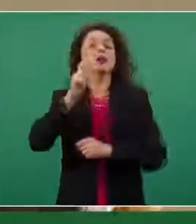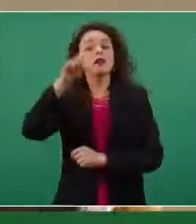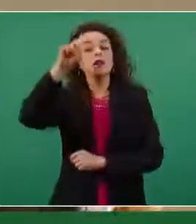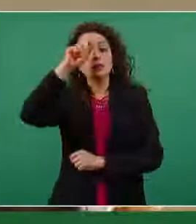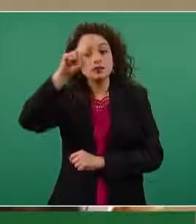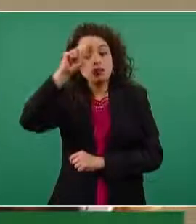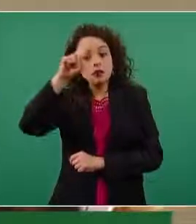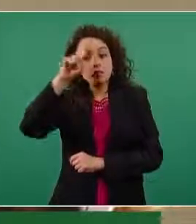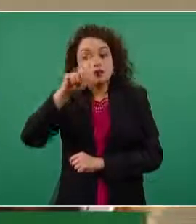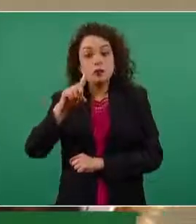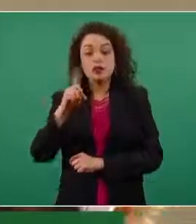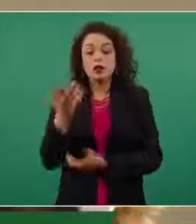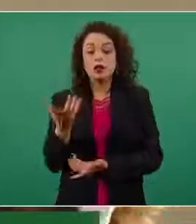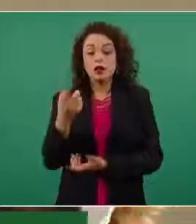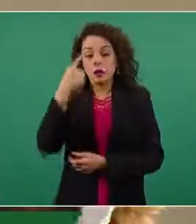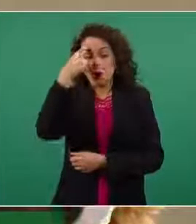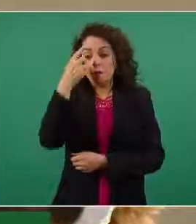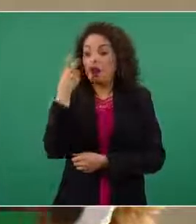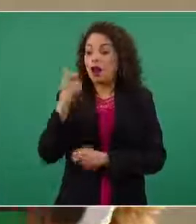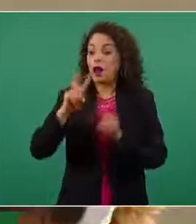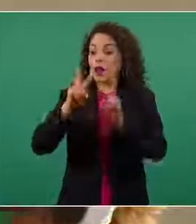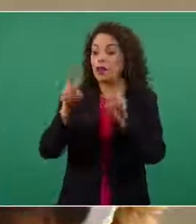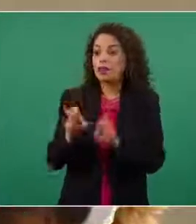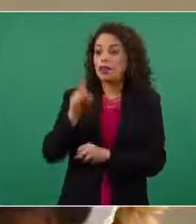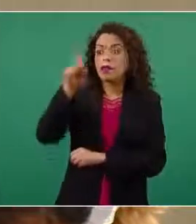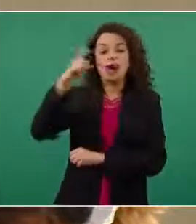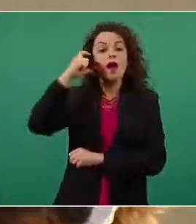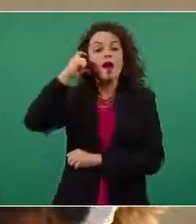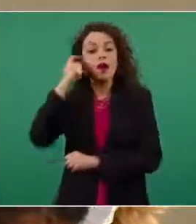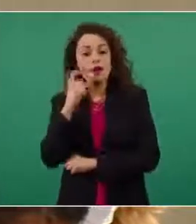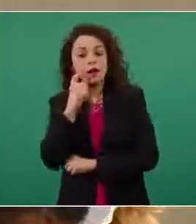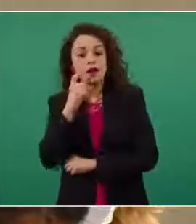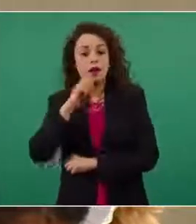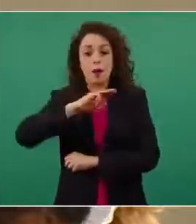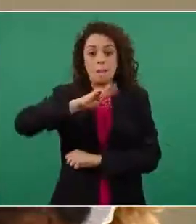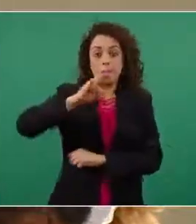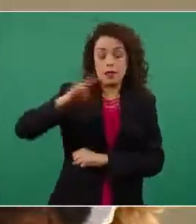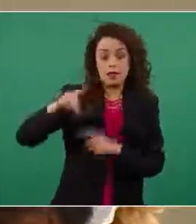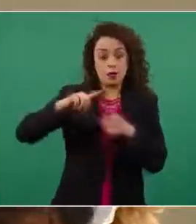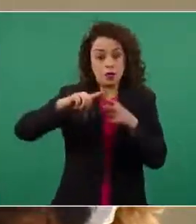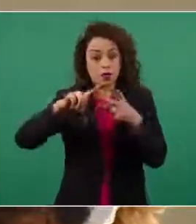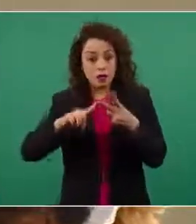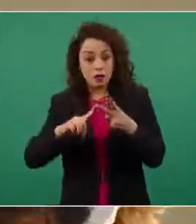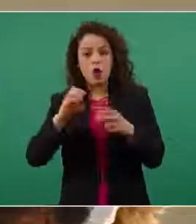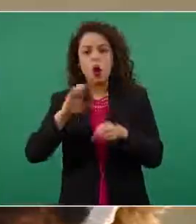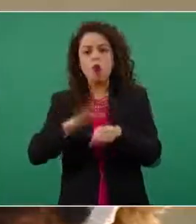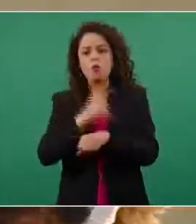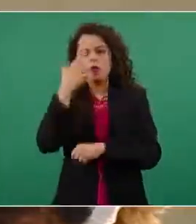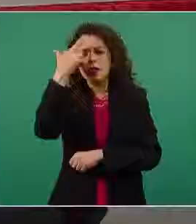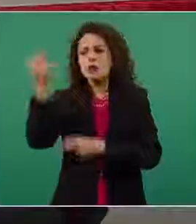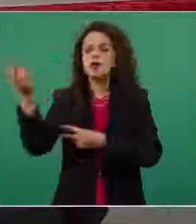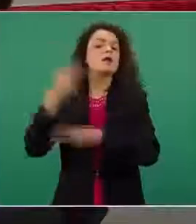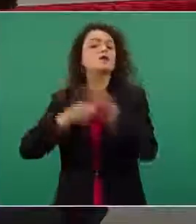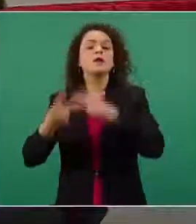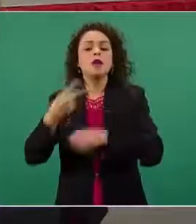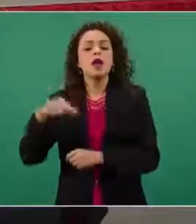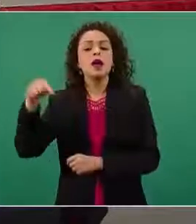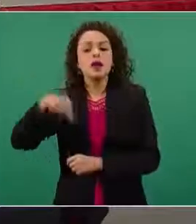tratar este asunto de Guerrero y de Michoacán. Entonces, ¿cuál sería el motivo de su visita aquí a Palacio? Pues no sé,